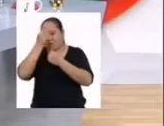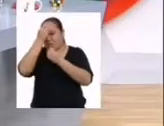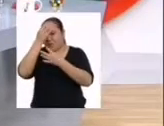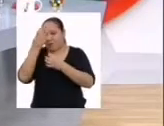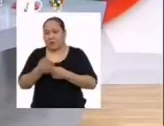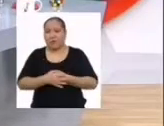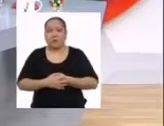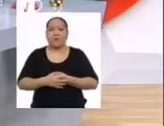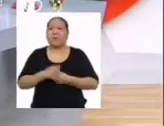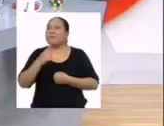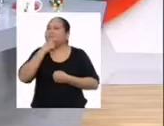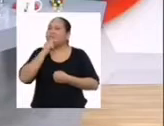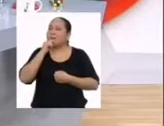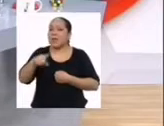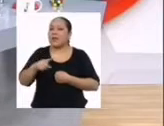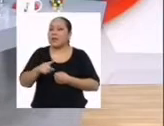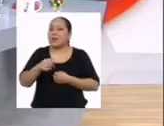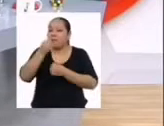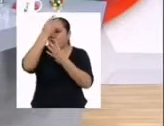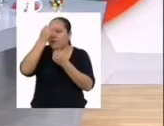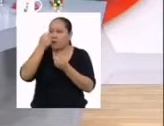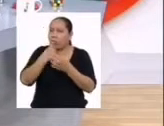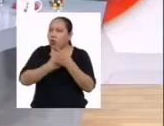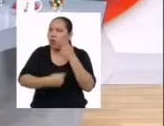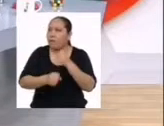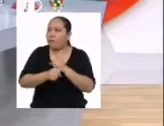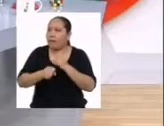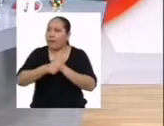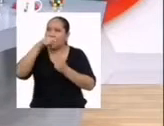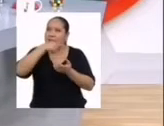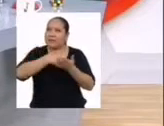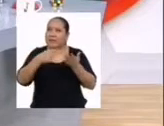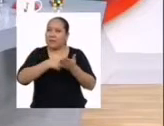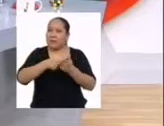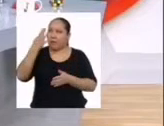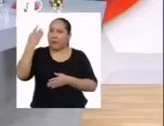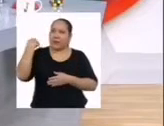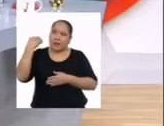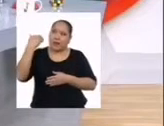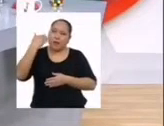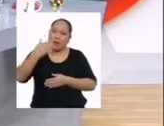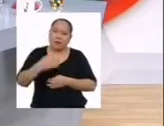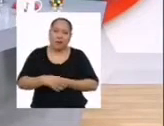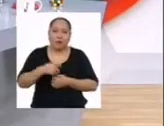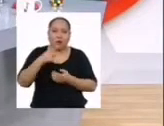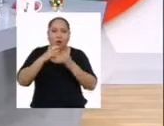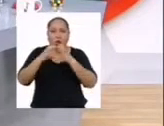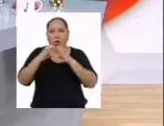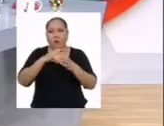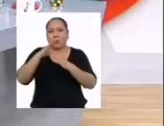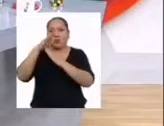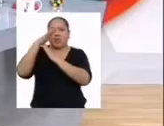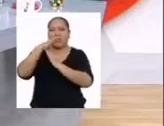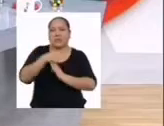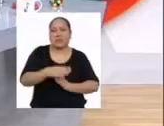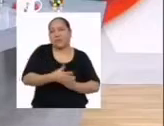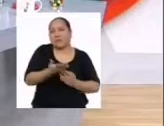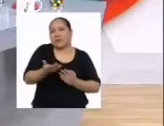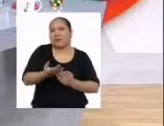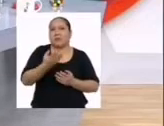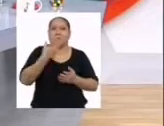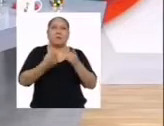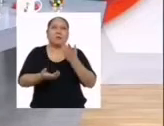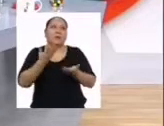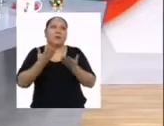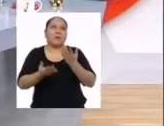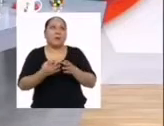fuentes confiables, justo estas semanas en Aprendo en Casa hemos estado conversando acerca de la discriminación y revisado